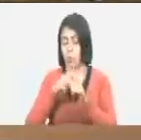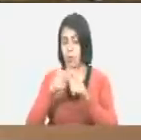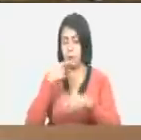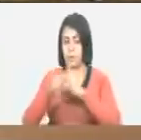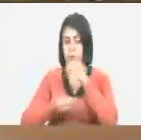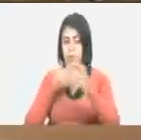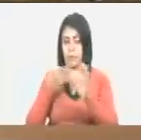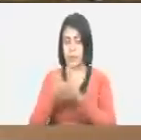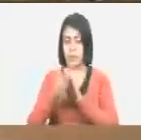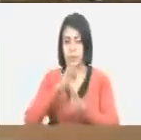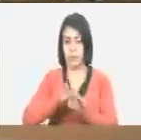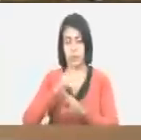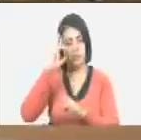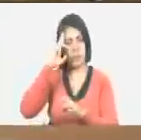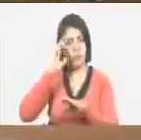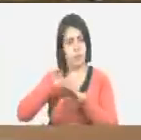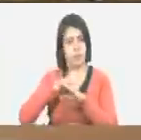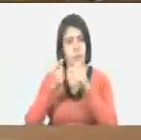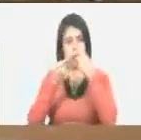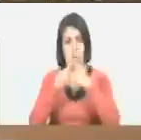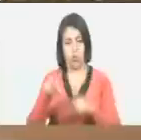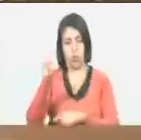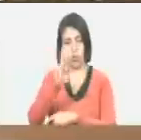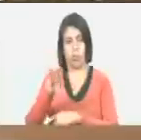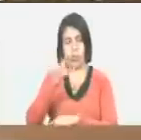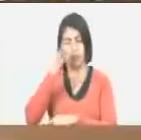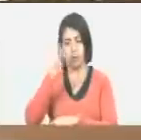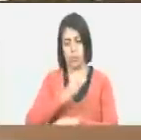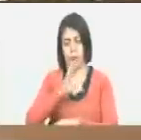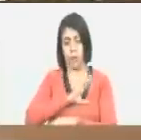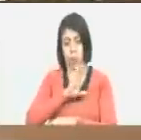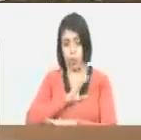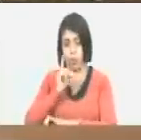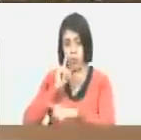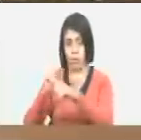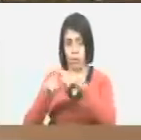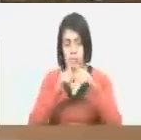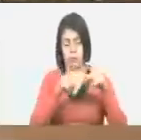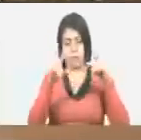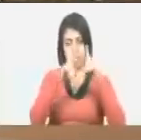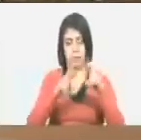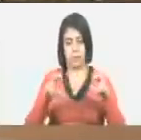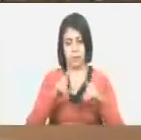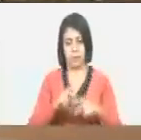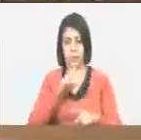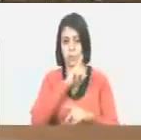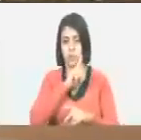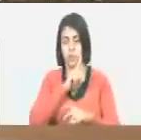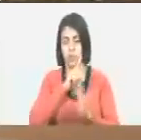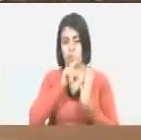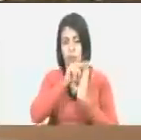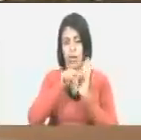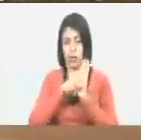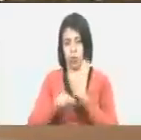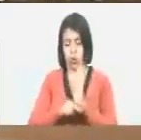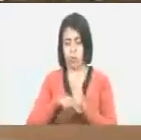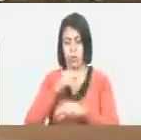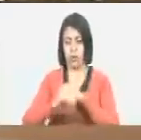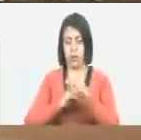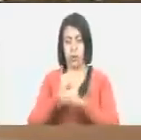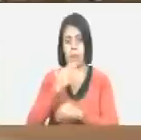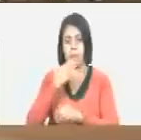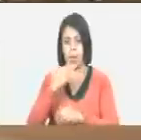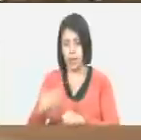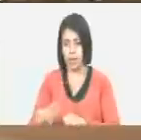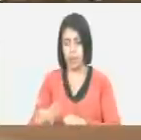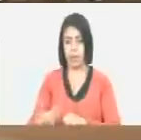innominadas que resulten razonables y útiles para asegurar la finalidad de la decisión. Las medidas cautelares serán